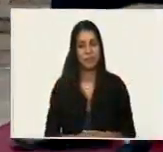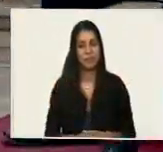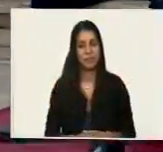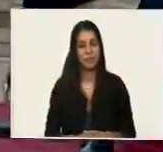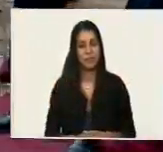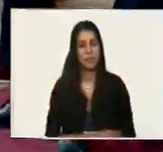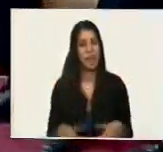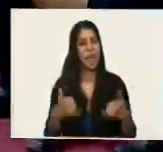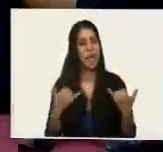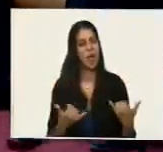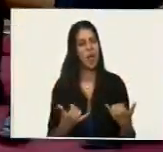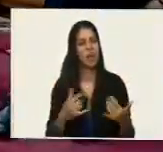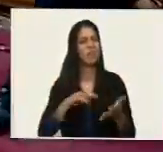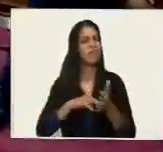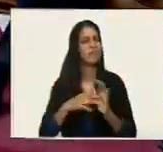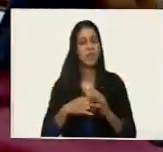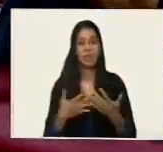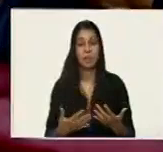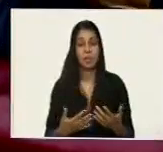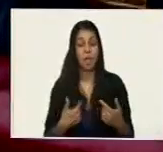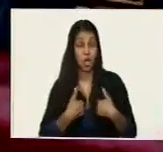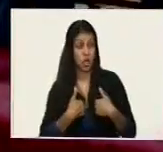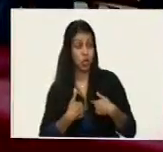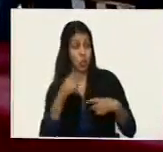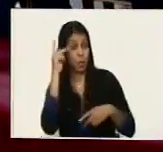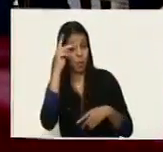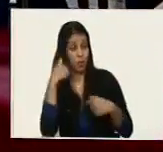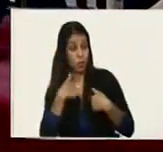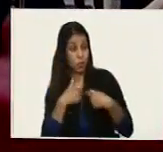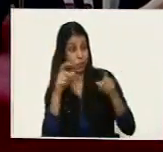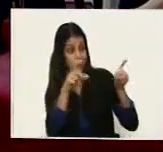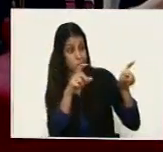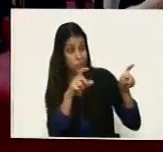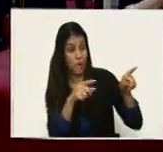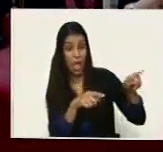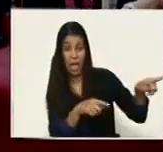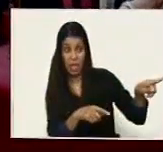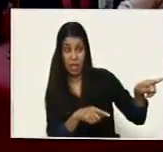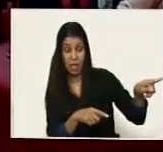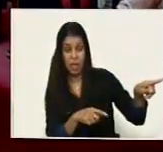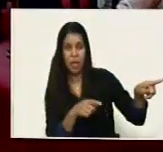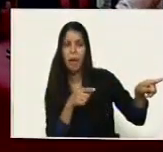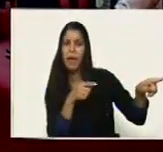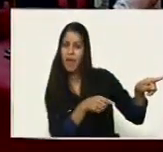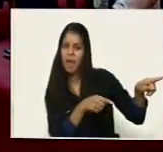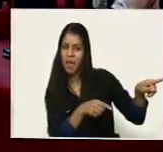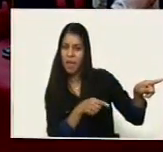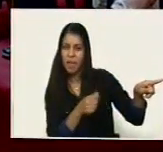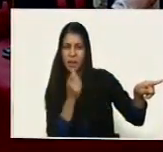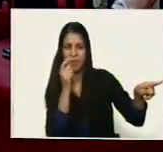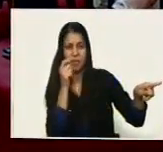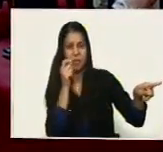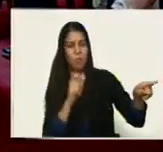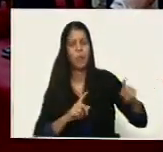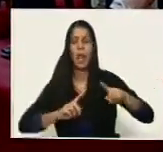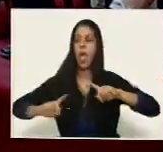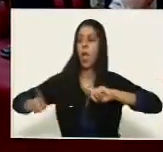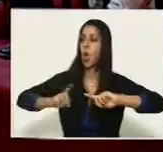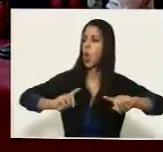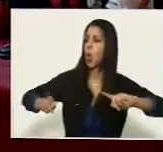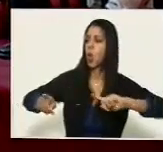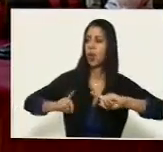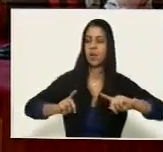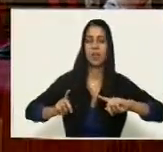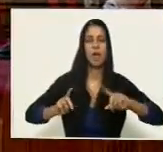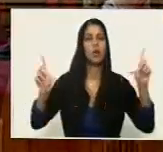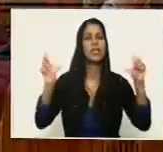Ahora, lo que quiero decir no es que yo le di clase a Hernán, sino que Hernán es uno de los motores, de los coordinadores del Mazo